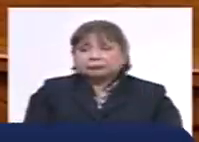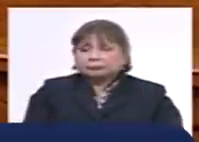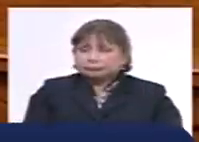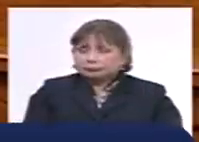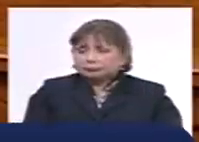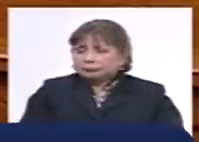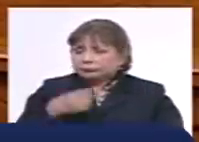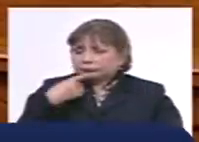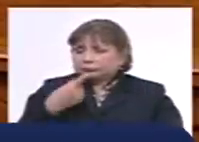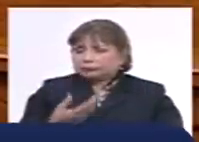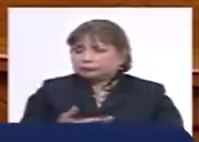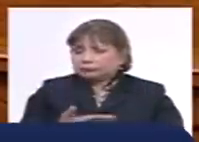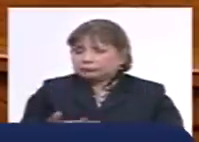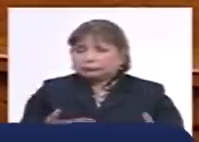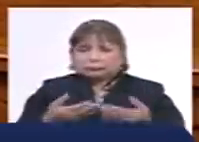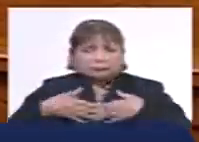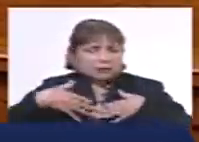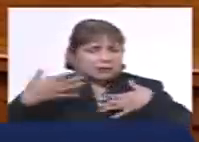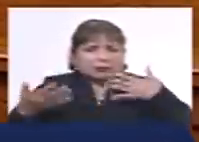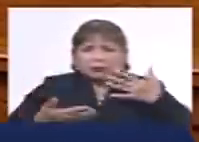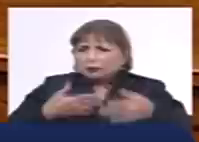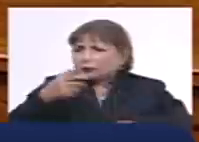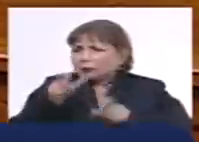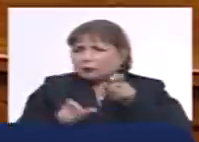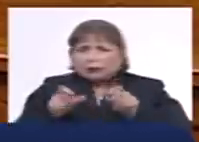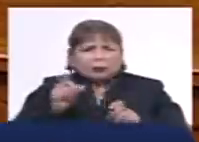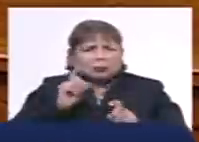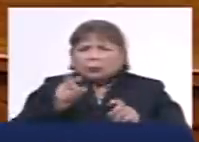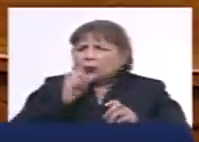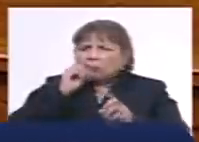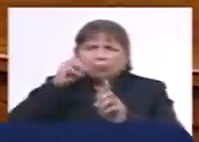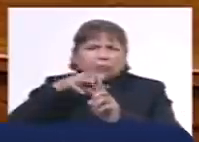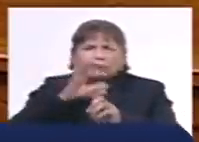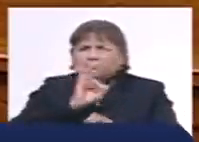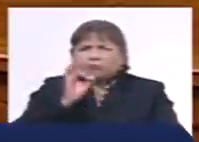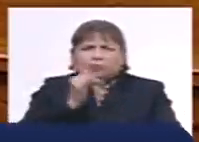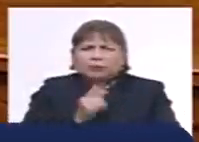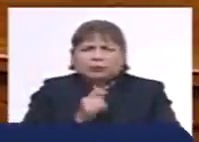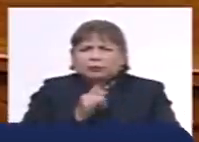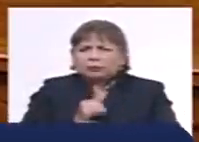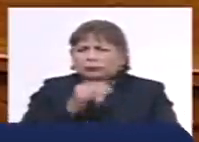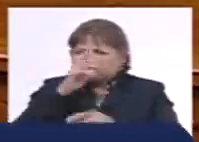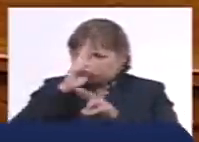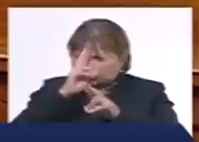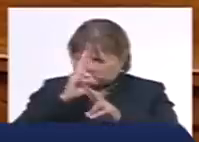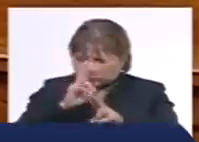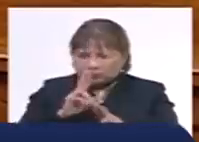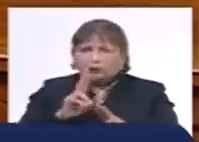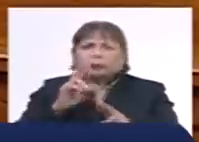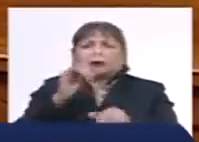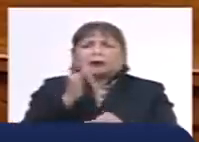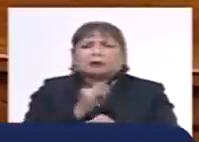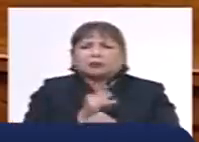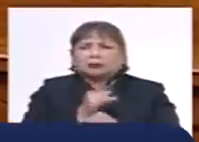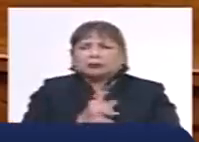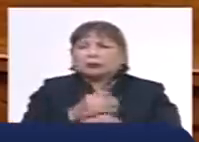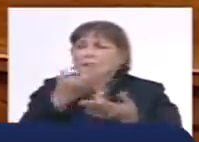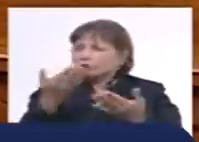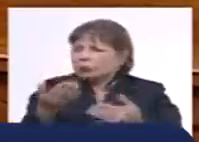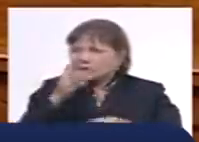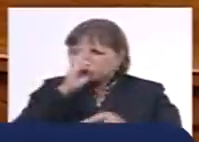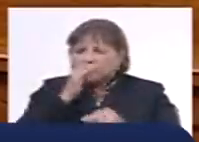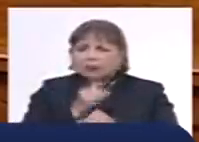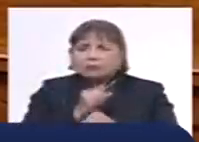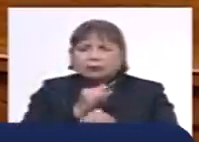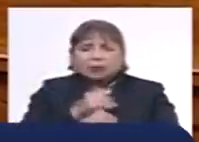Eso es lo que se dice, una expresión popular. No he ofendido a la iglesia. Yo respeto a la iglesia. En la iglesia